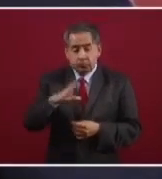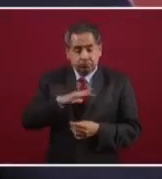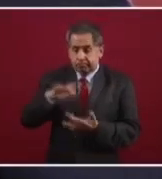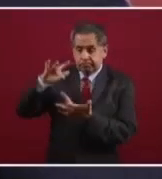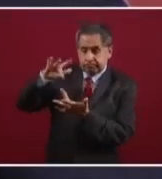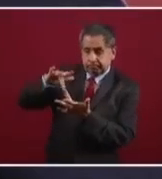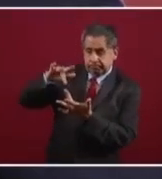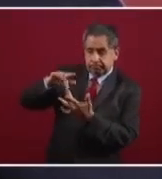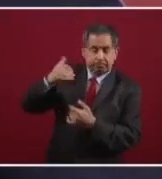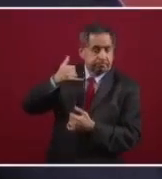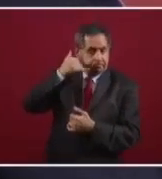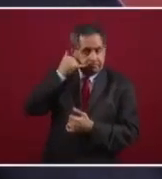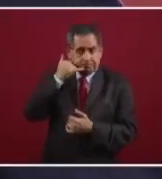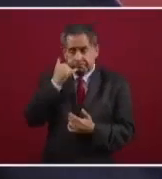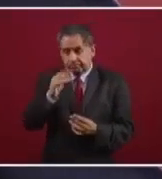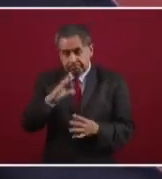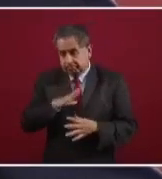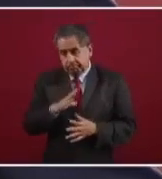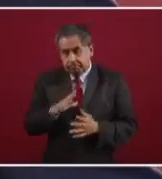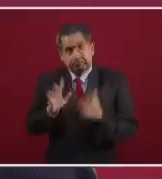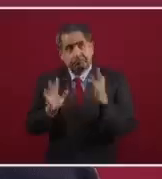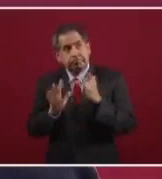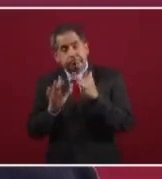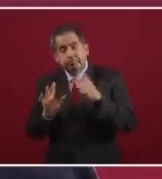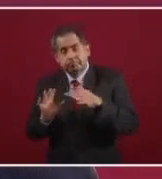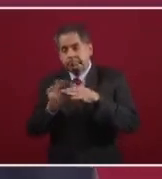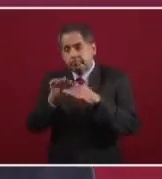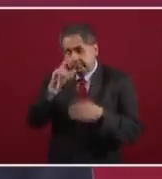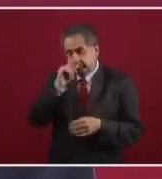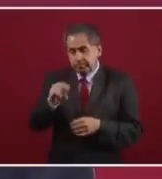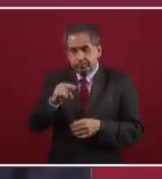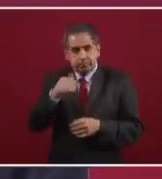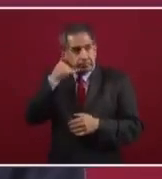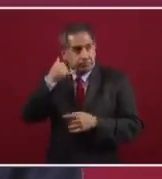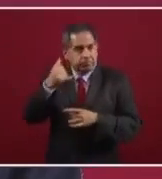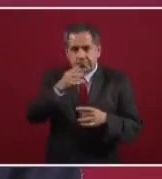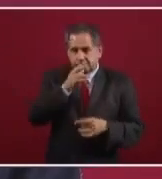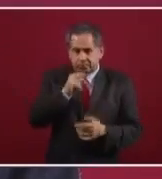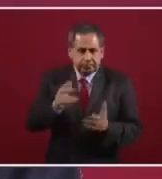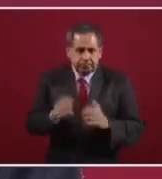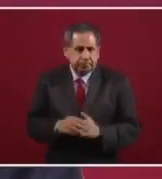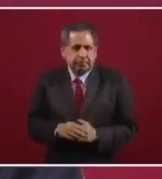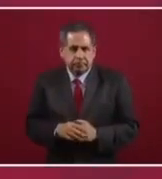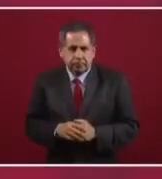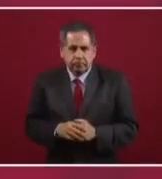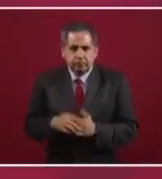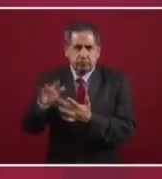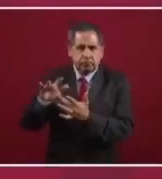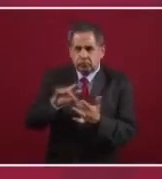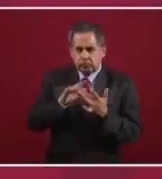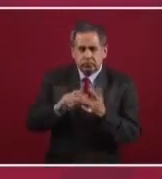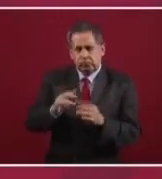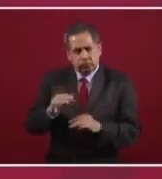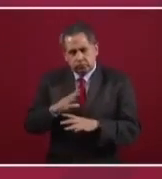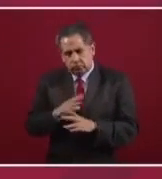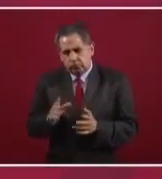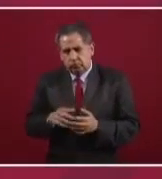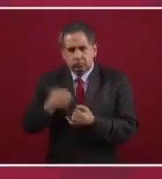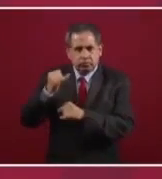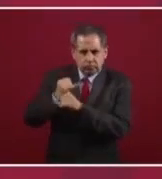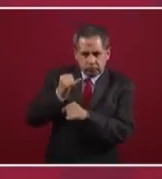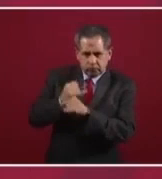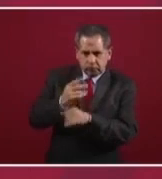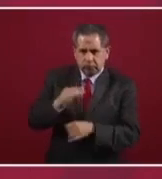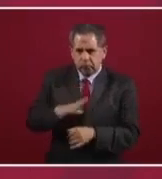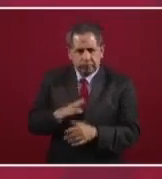hay posibilidad de hablar por telefonía móvil, no hay